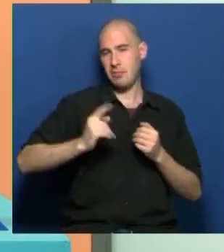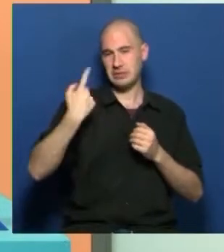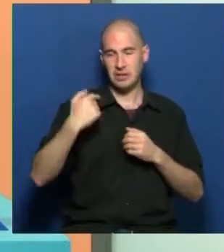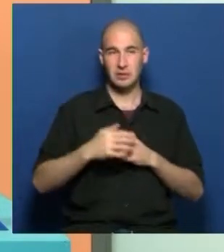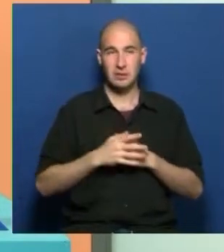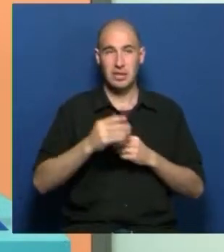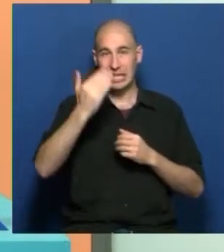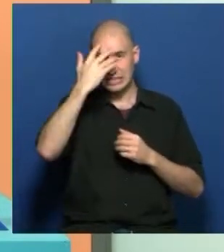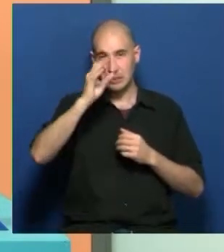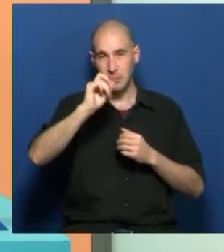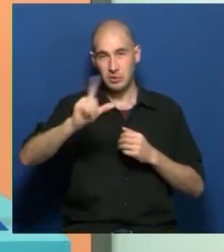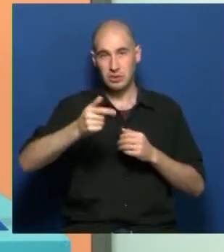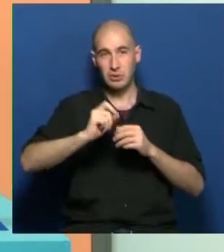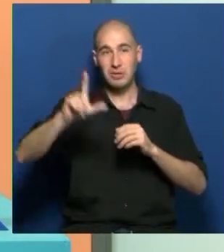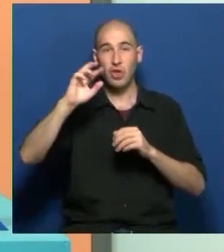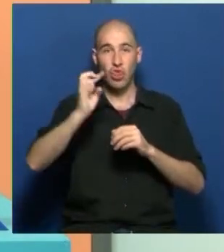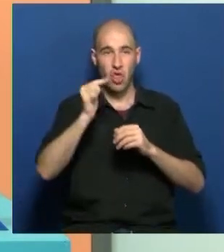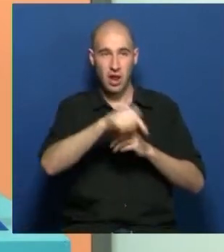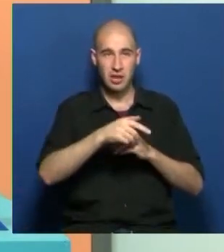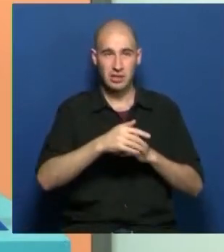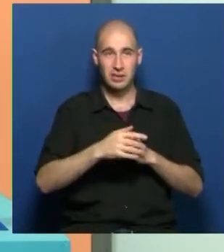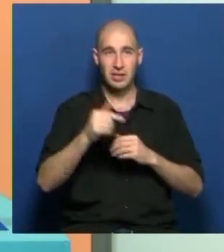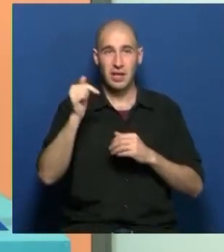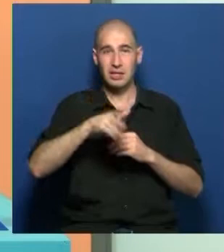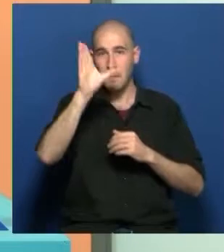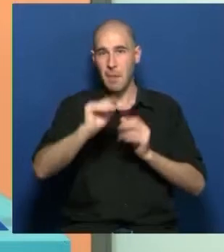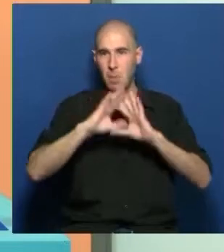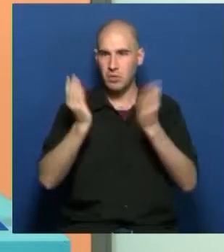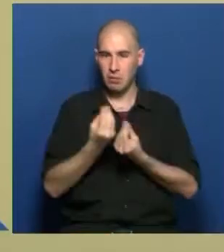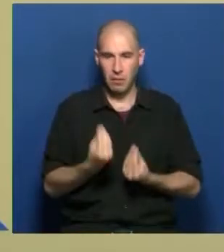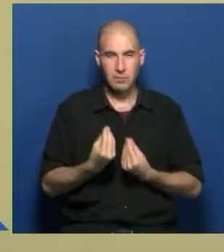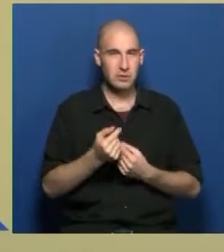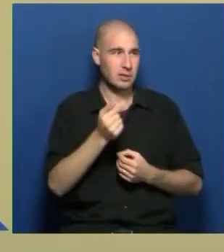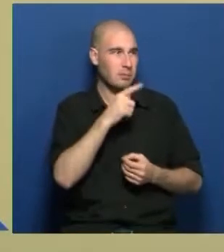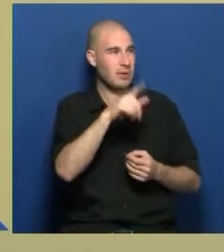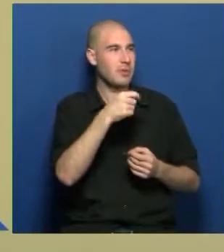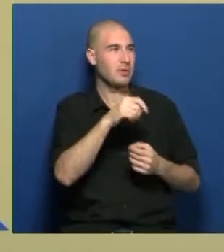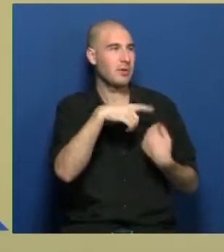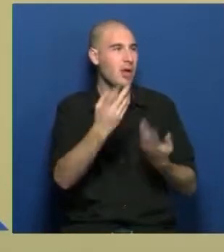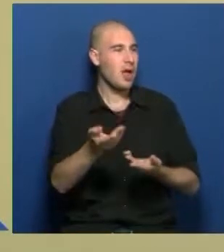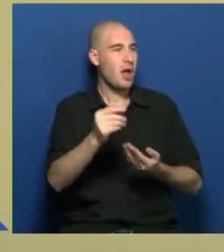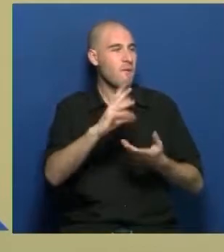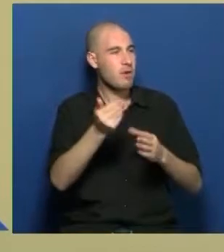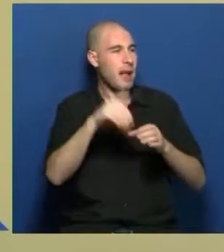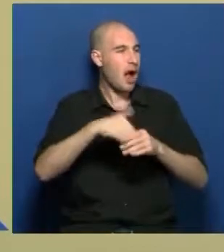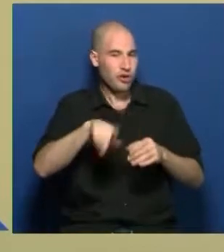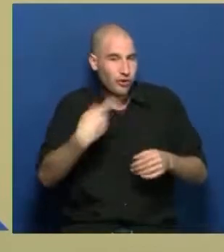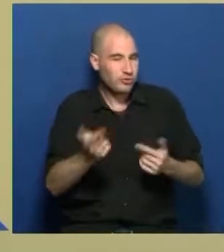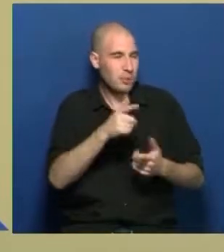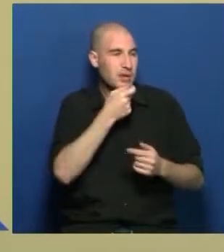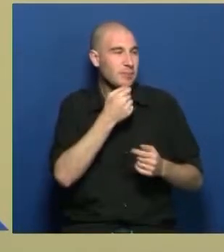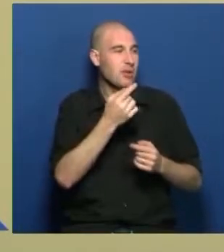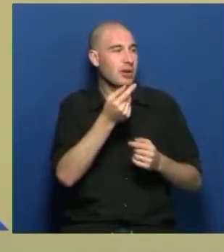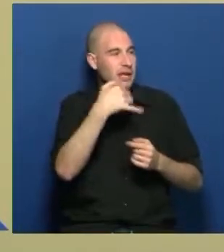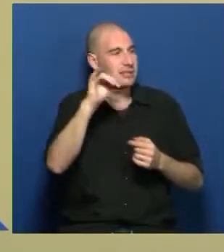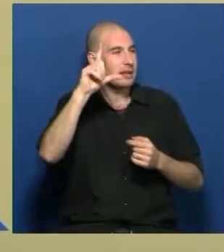pasado y ganó un 15% en dólares. Eso no ocurre en ningún país del mundo. Y no se va a meter a otro método de ahorro, por ejemplo, que puede ser si le baja